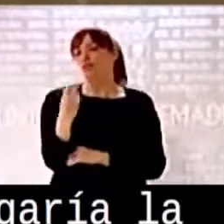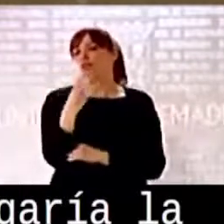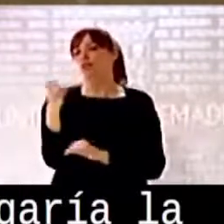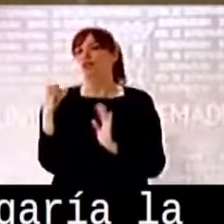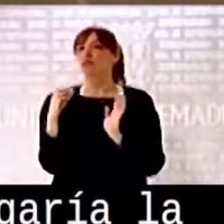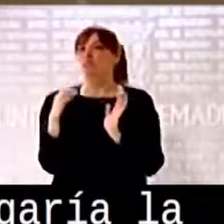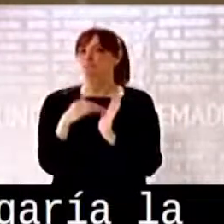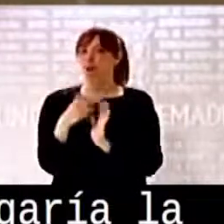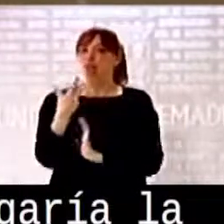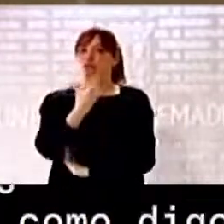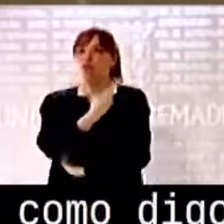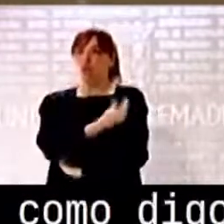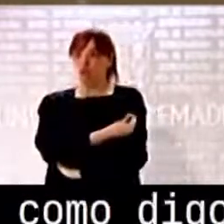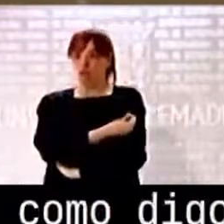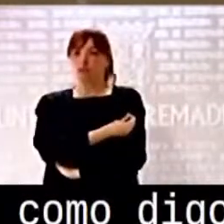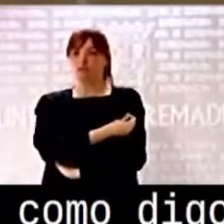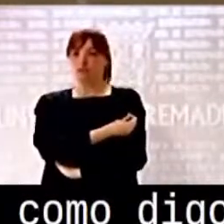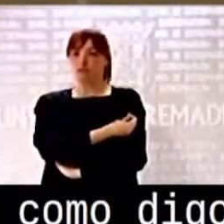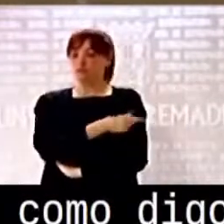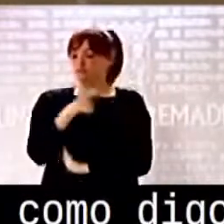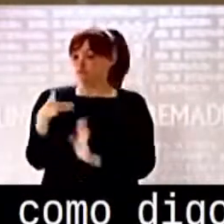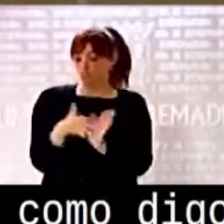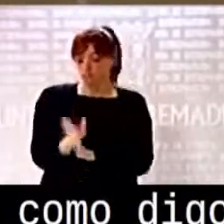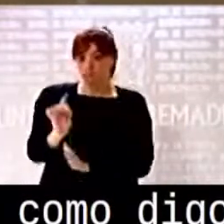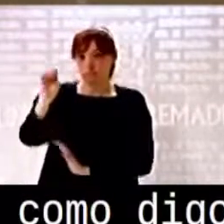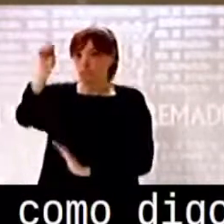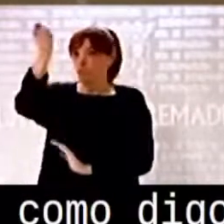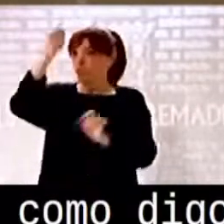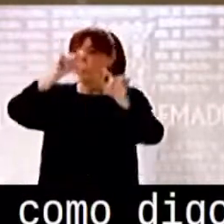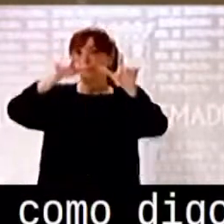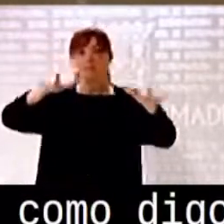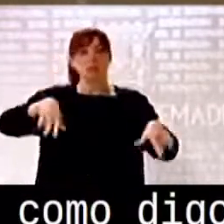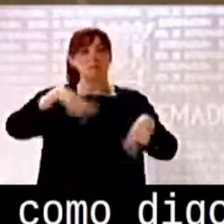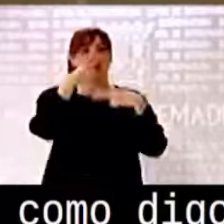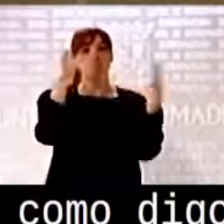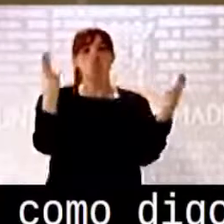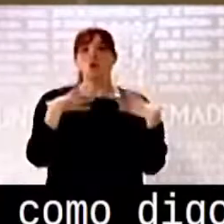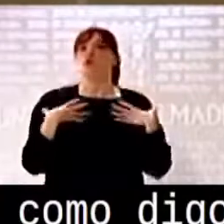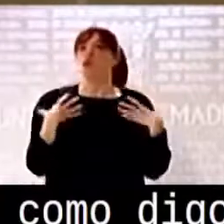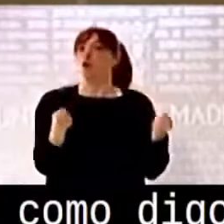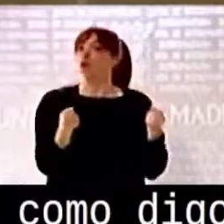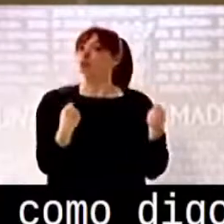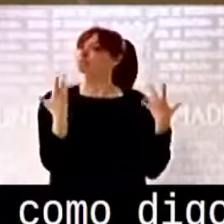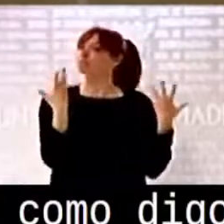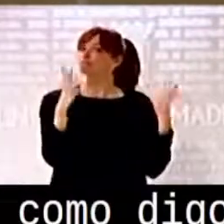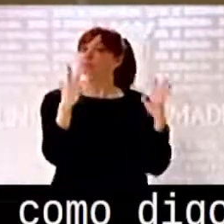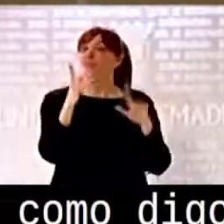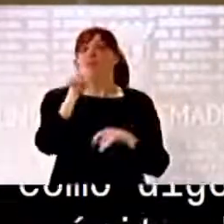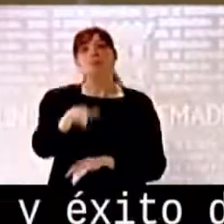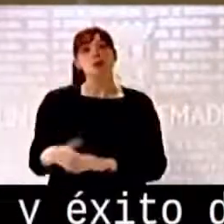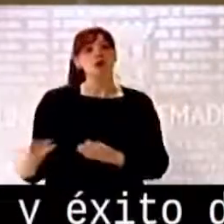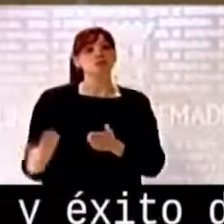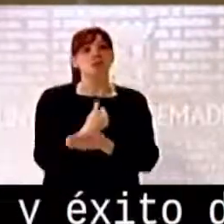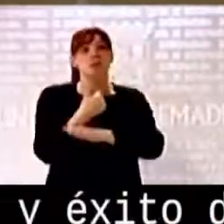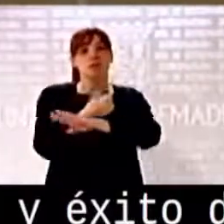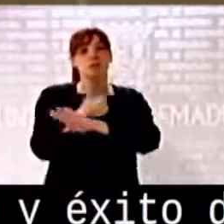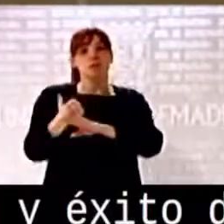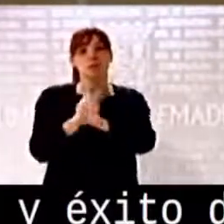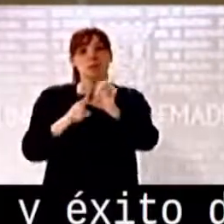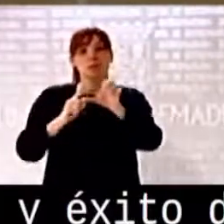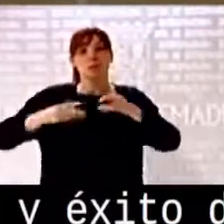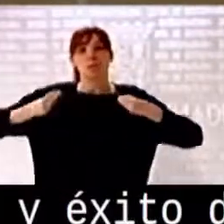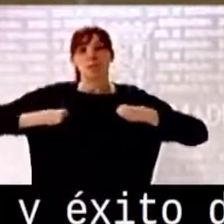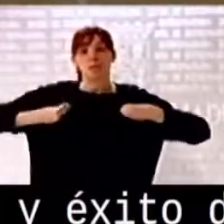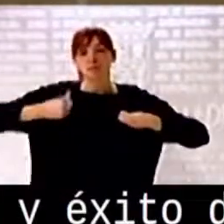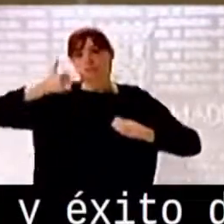2.300.000 dosis. Como digo, éxito del sistema público de salud y éxito de todos los extremeños